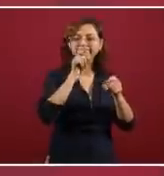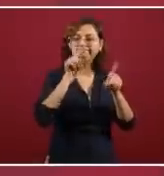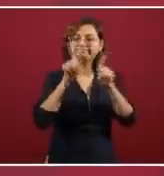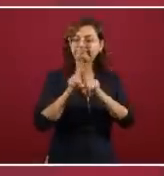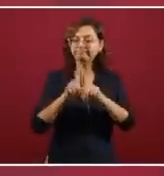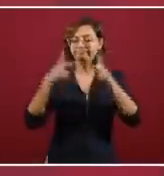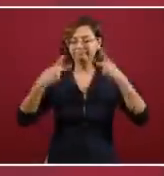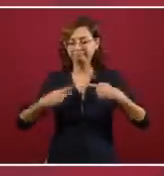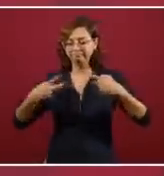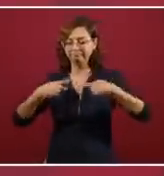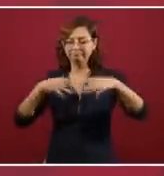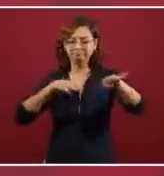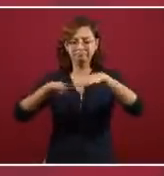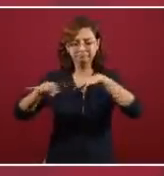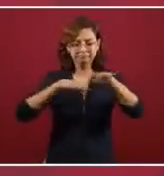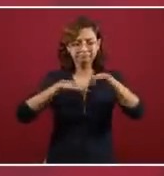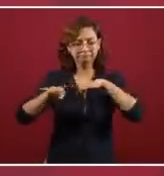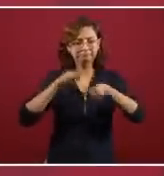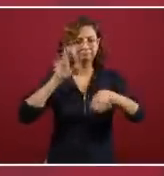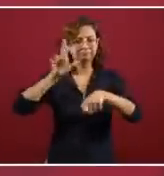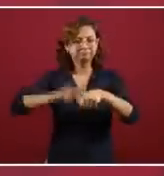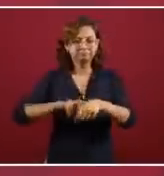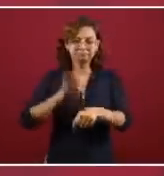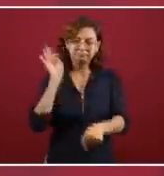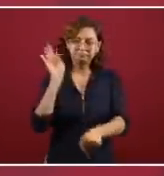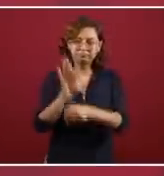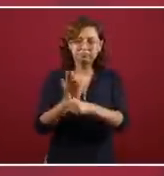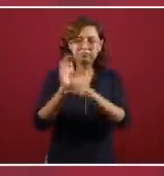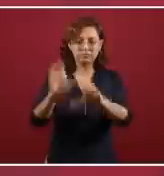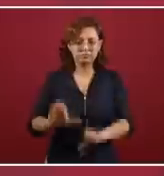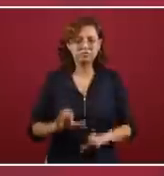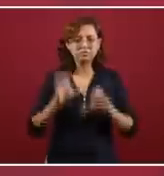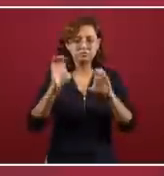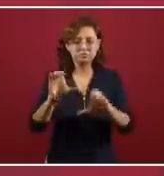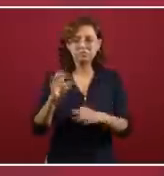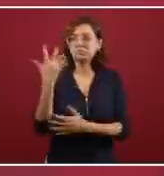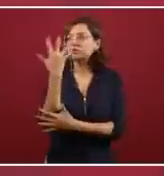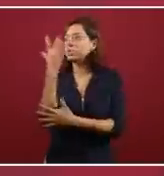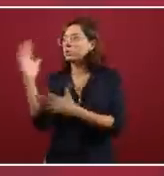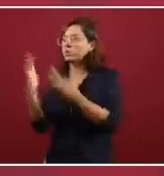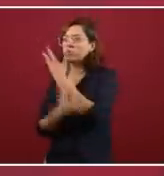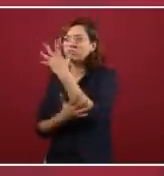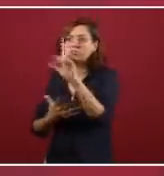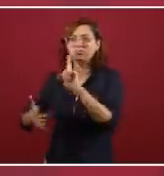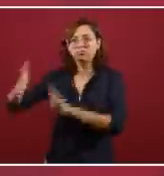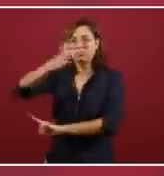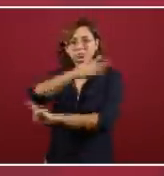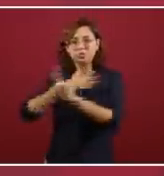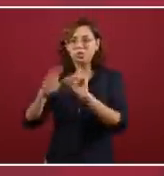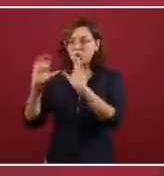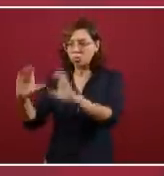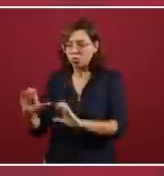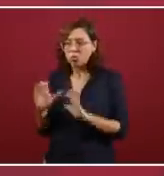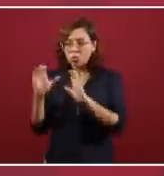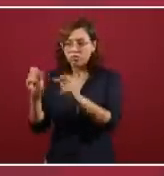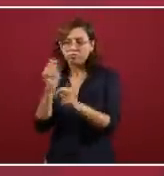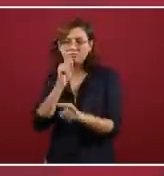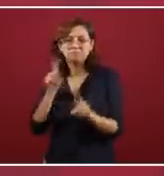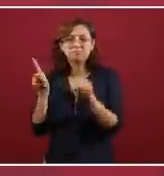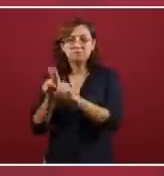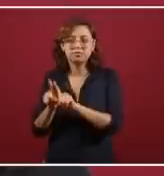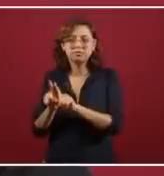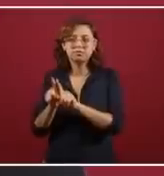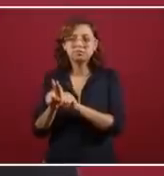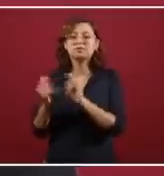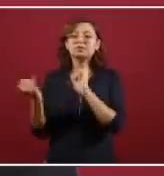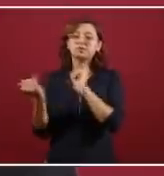los trabajadores, proteger a los trabajadores, que se tiene que cuidar el medio ambiente y que se